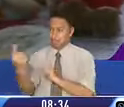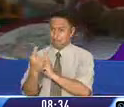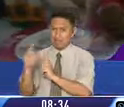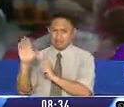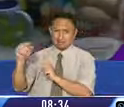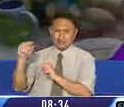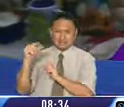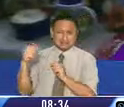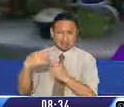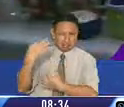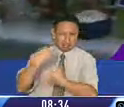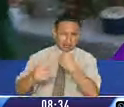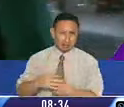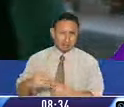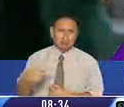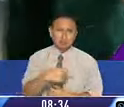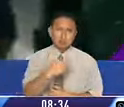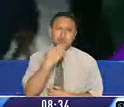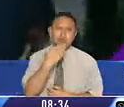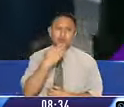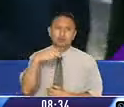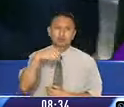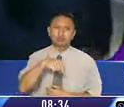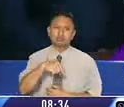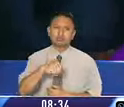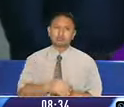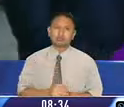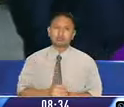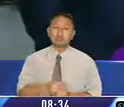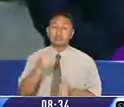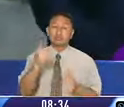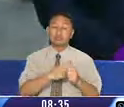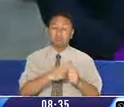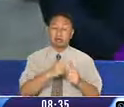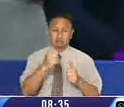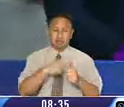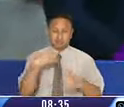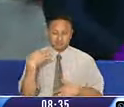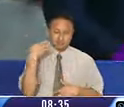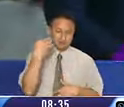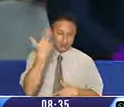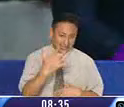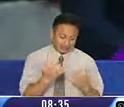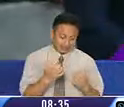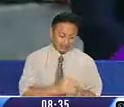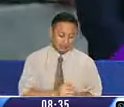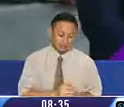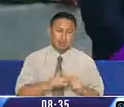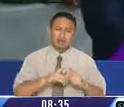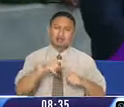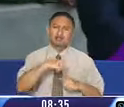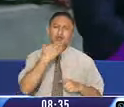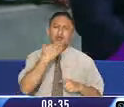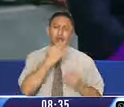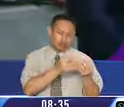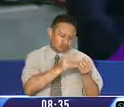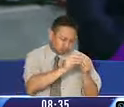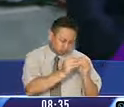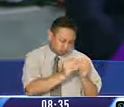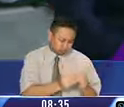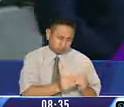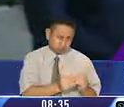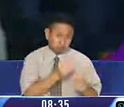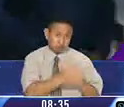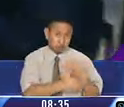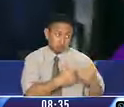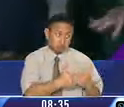que nos cuente un poquito qué es lo que se necesita, además de la voluntad y las ganas, para aprender a hacer muñequitas que después puede servir precisamente